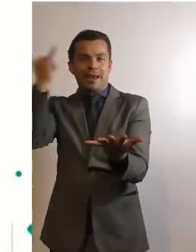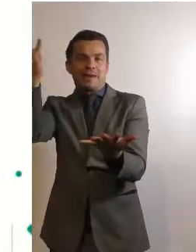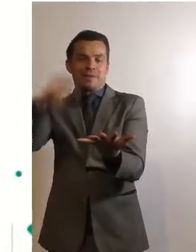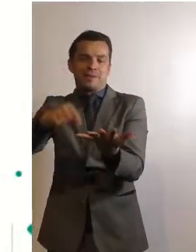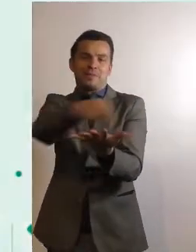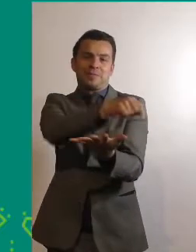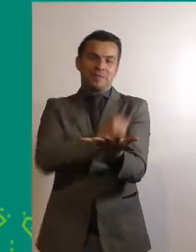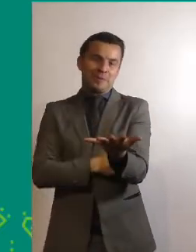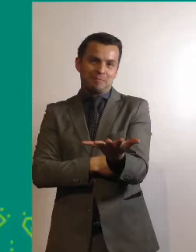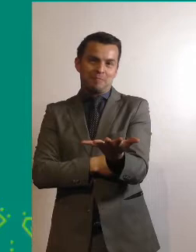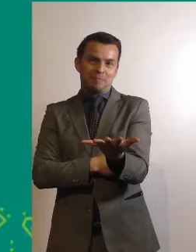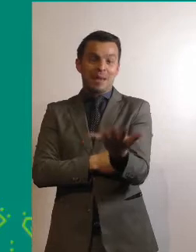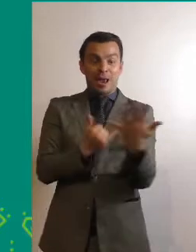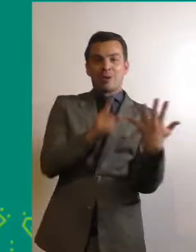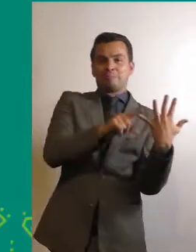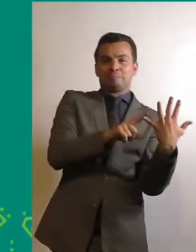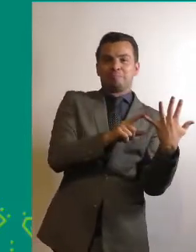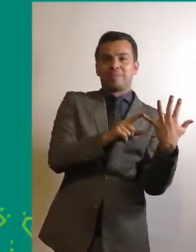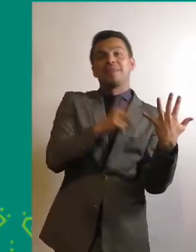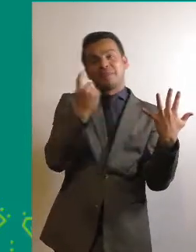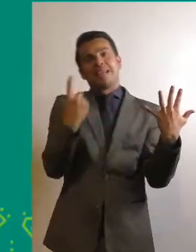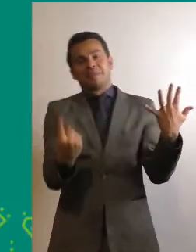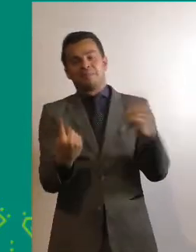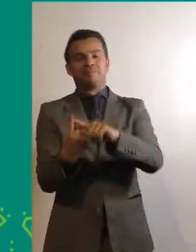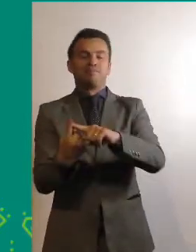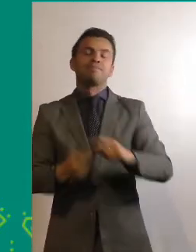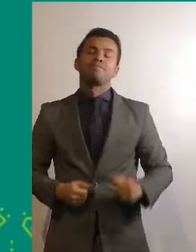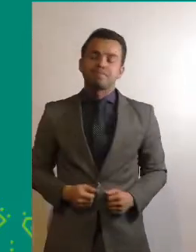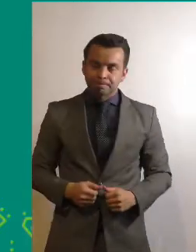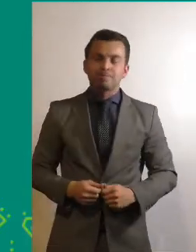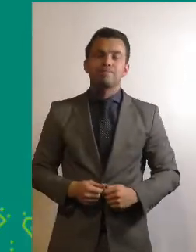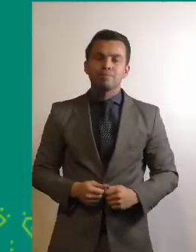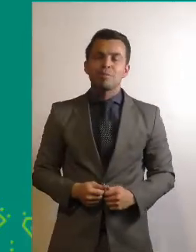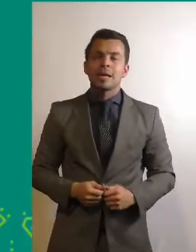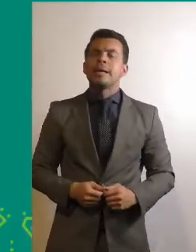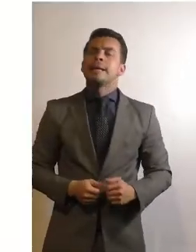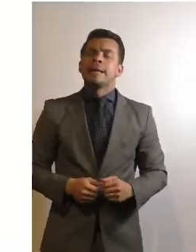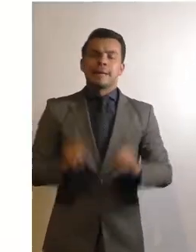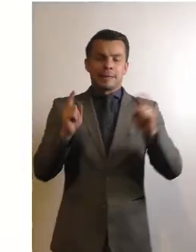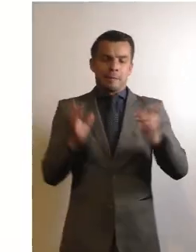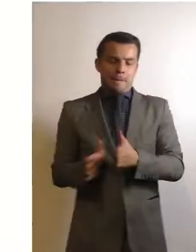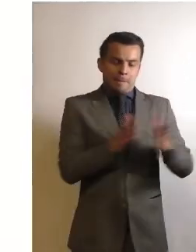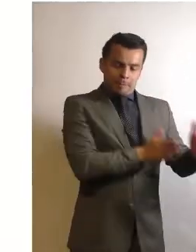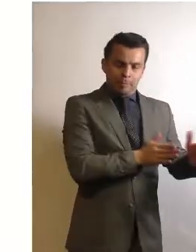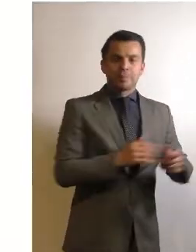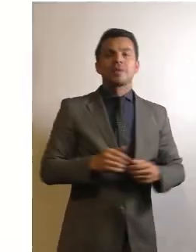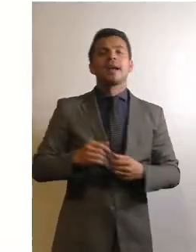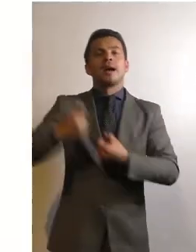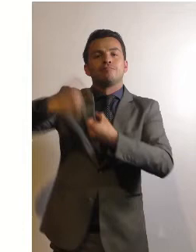Estamos en esa quinta fase. En cuanto a nuestro talento humano,